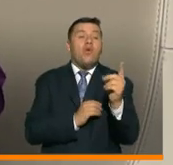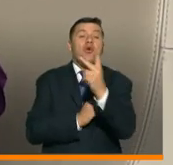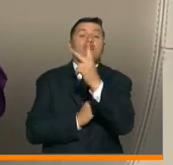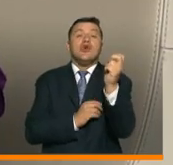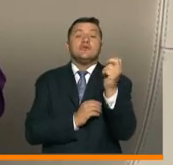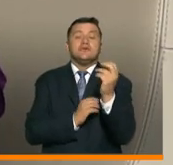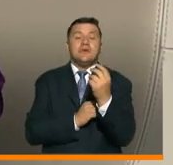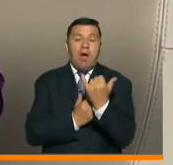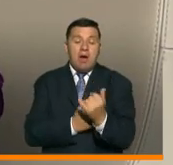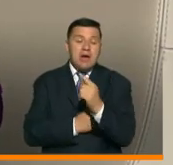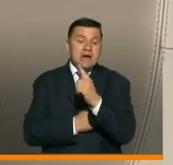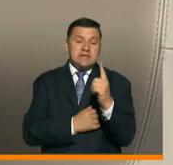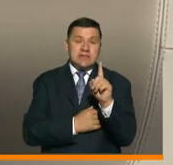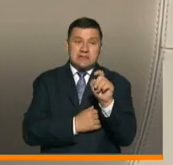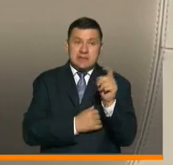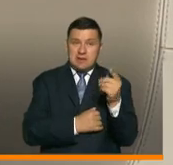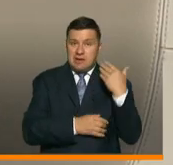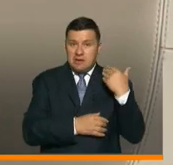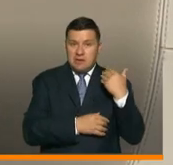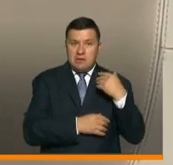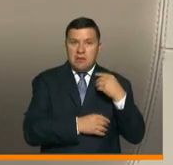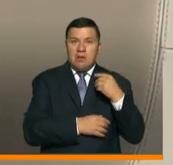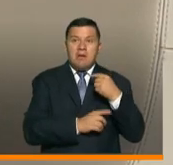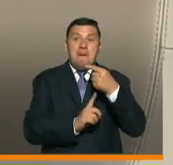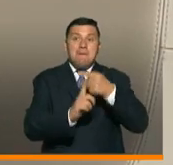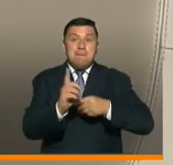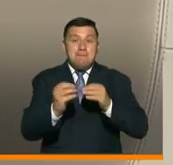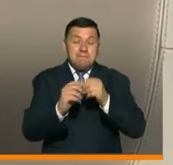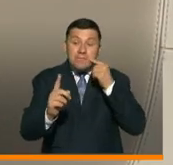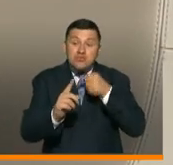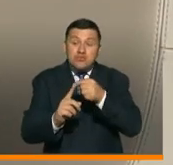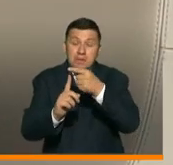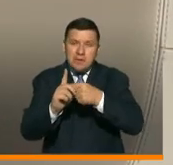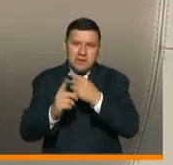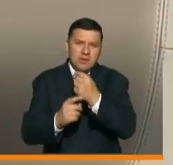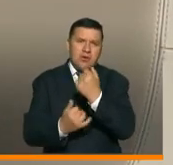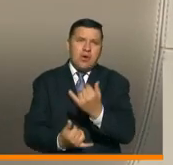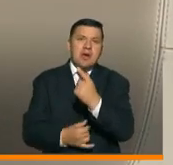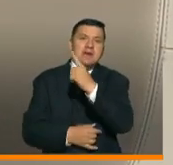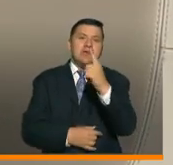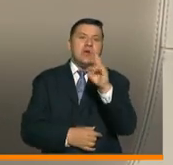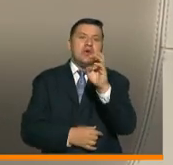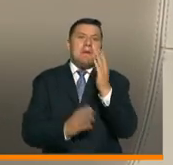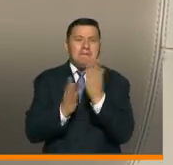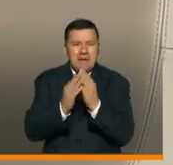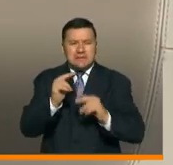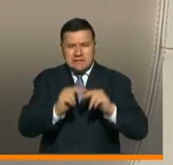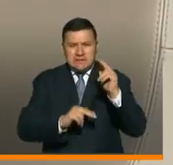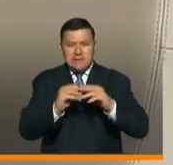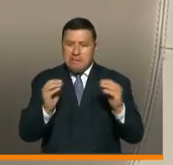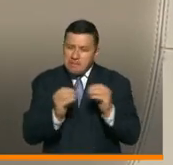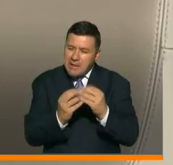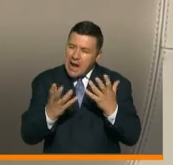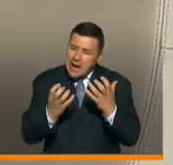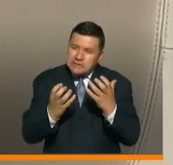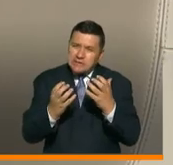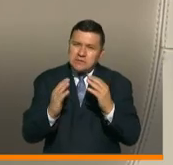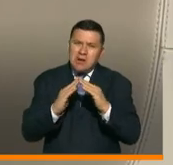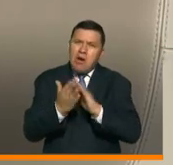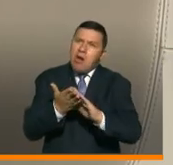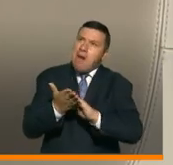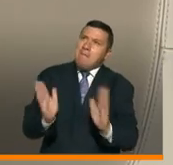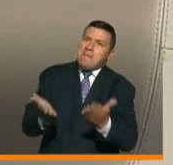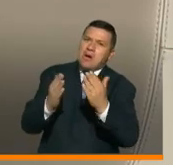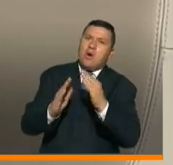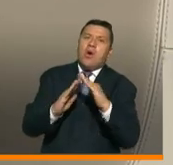tenemos 160 de su administración. Llegaremos este mes a 200, hoy estamos en el 188, y llegaremos a 200 mejoramientos. ¿Por qué lo cuento?